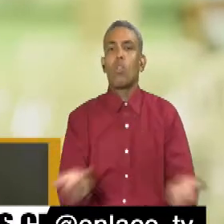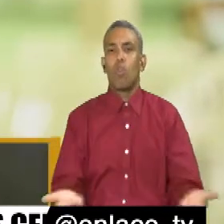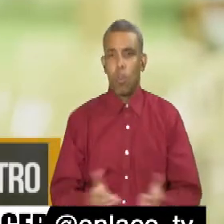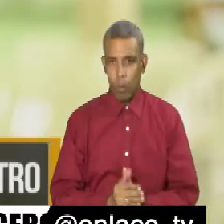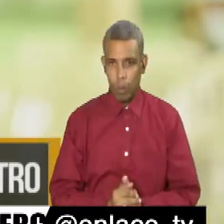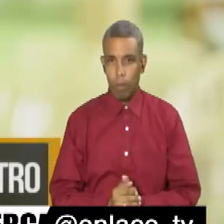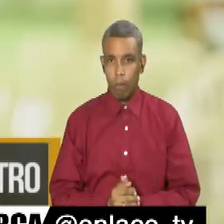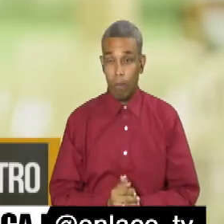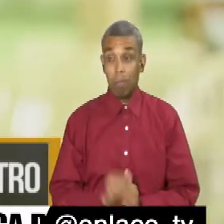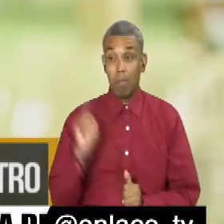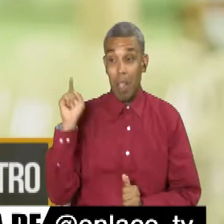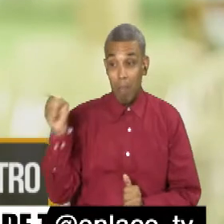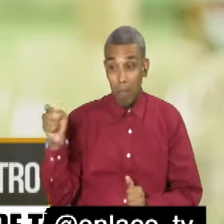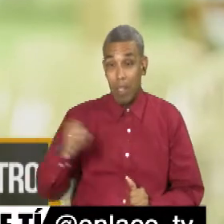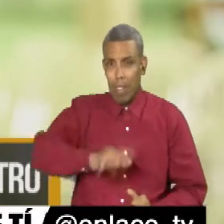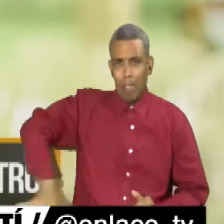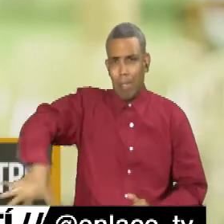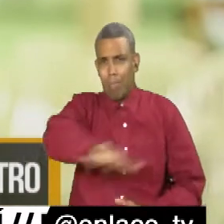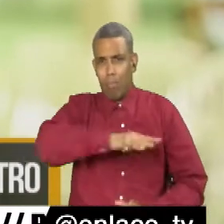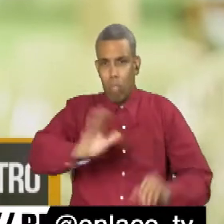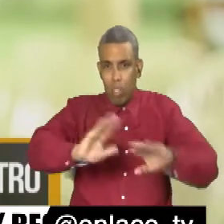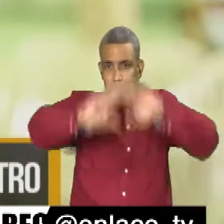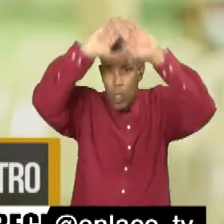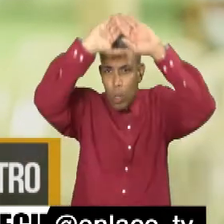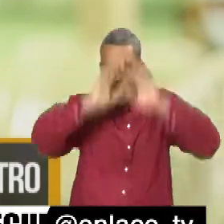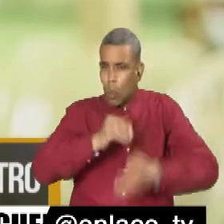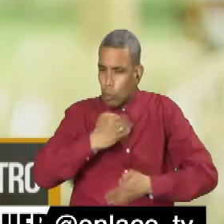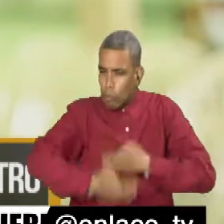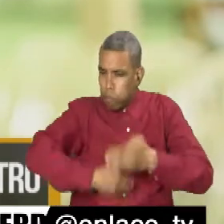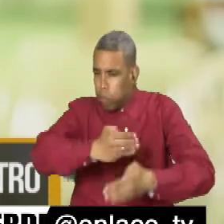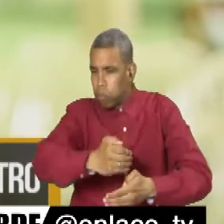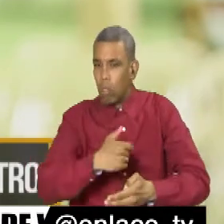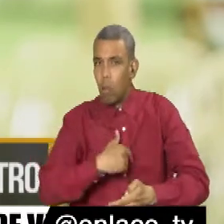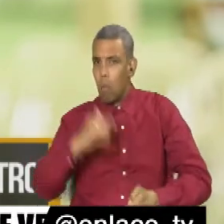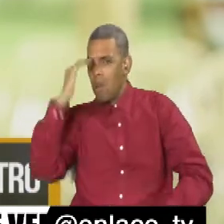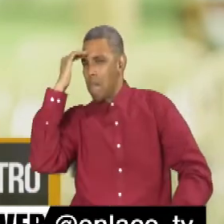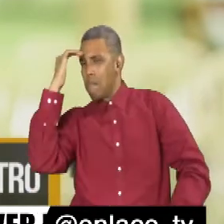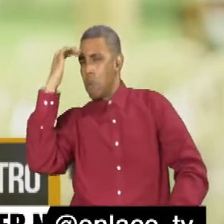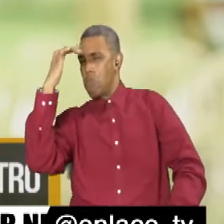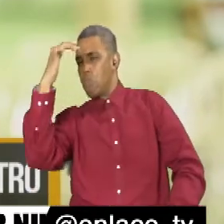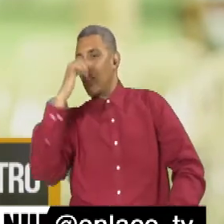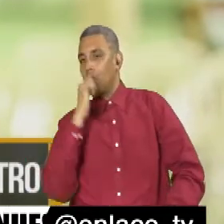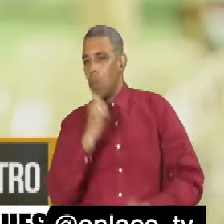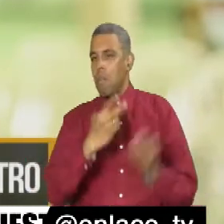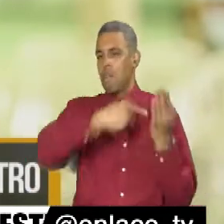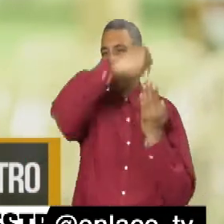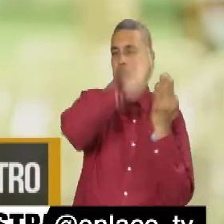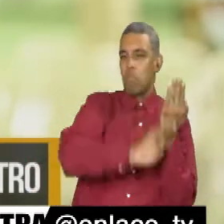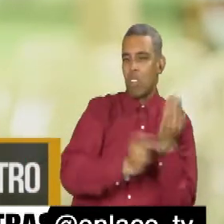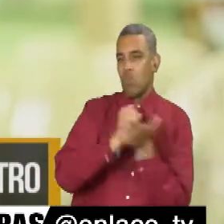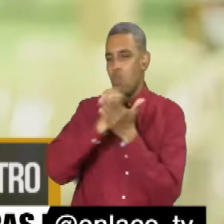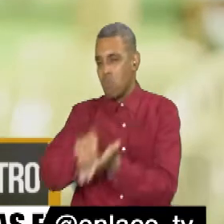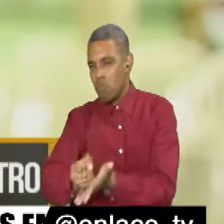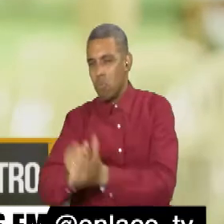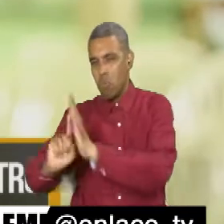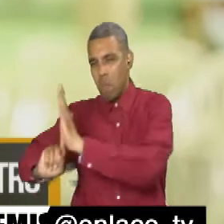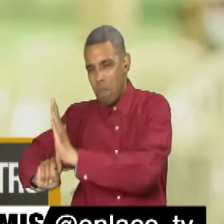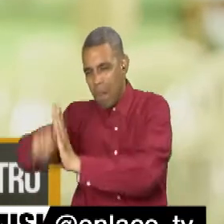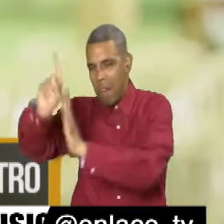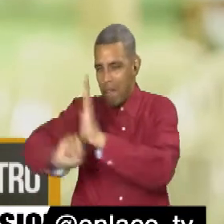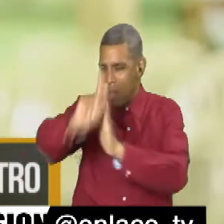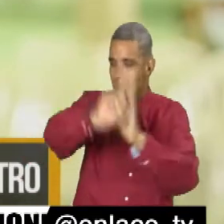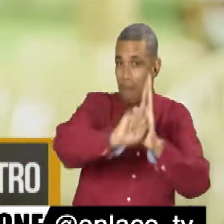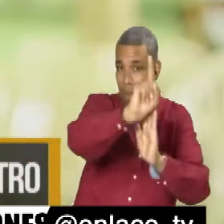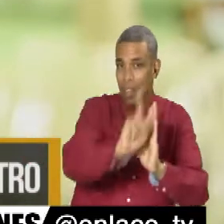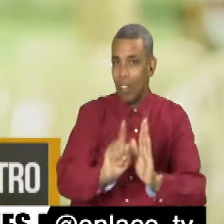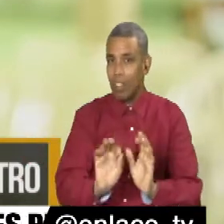para el corregimiento que permita identificar una visión concertada de futuro, identificar proyectos estratégicos y asimismo concertar